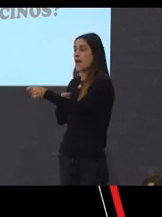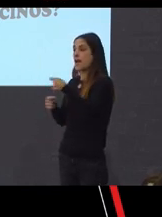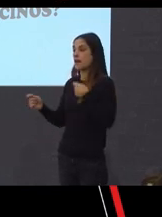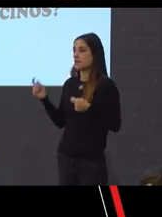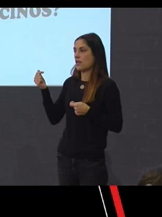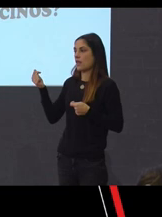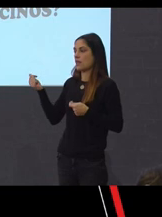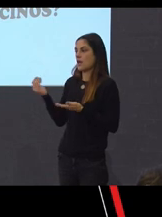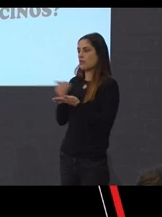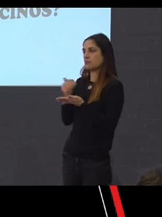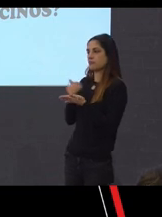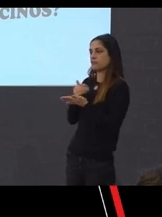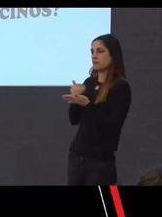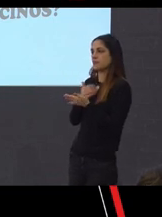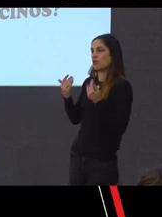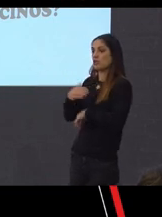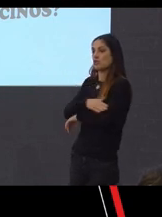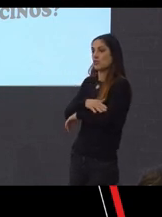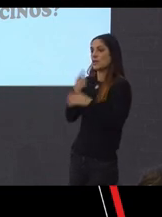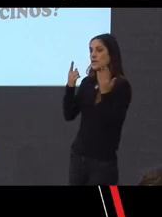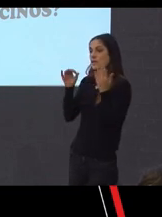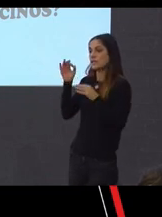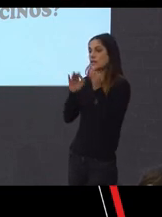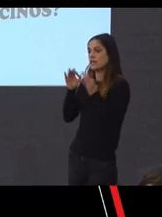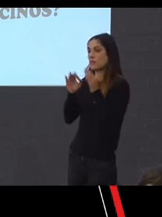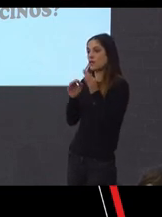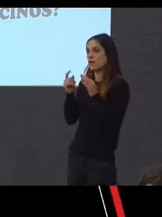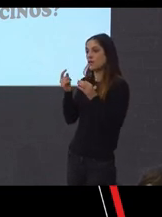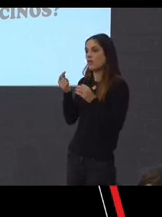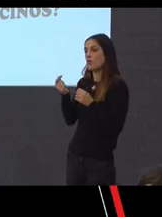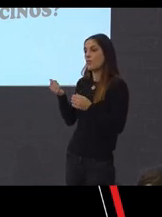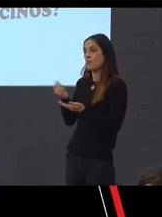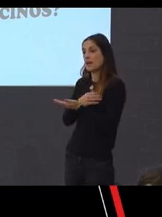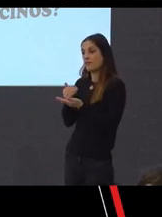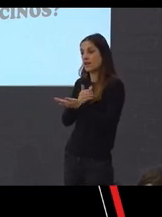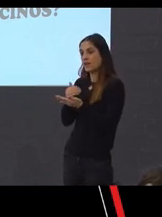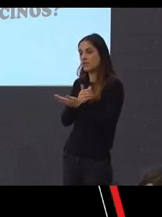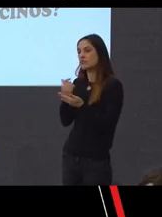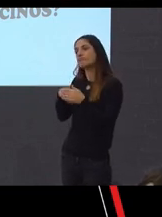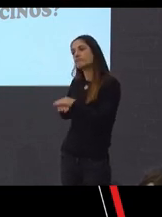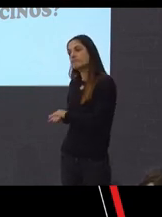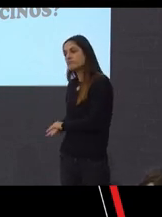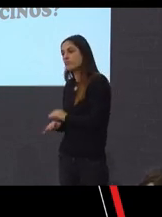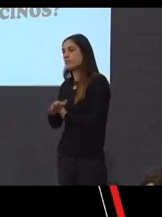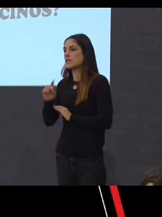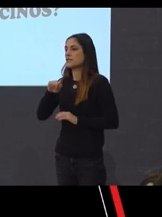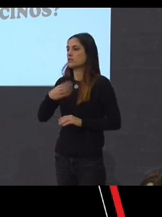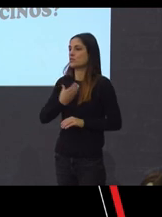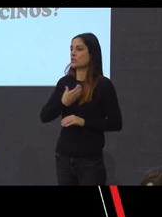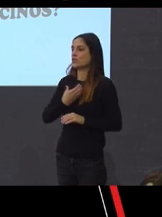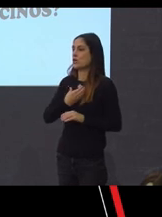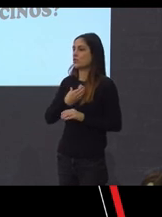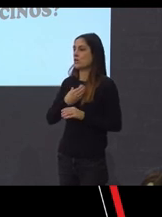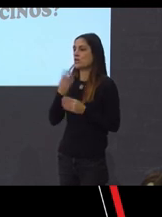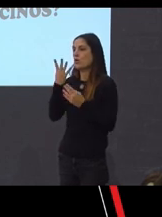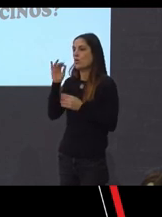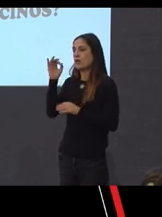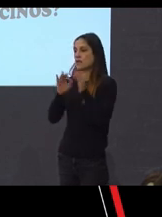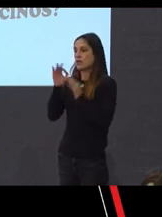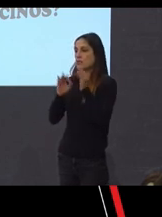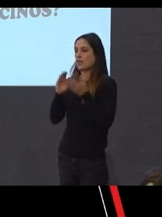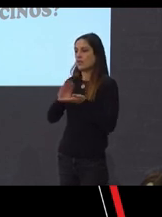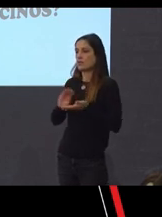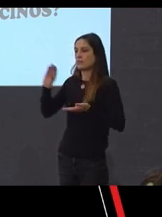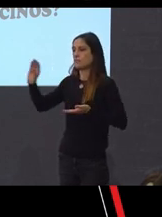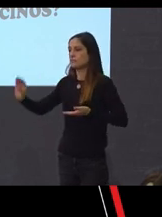quedábase normalmente co 60% dos beneficios derivados desta repoboación e derivaría no concello o 40% restante, que